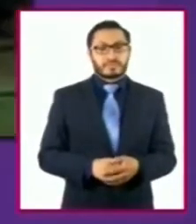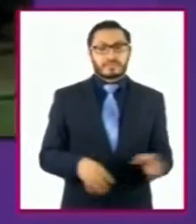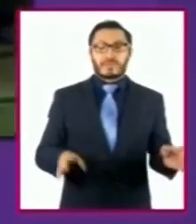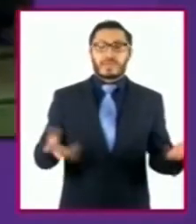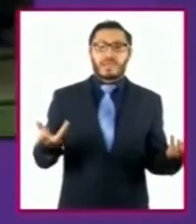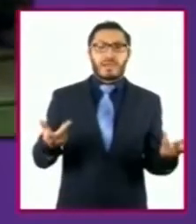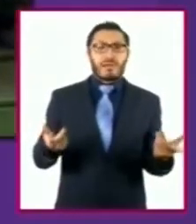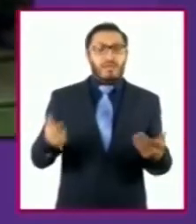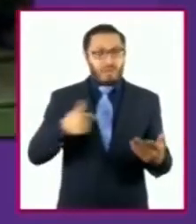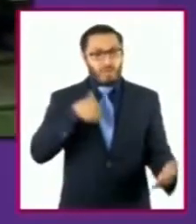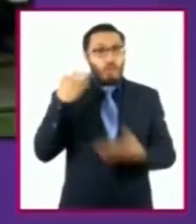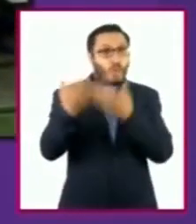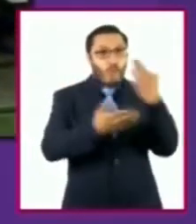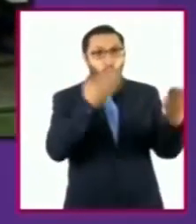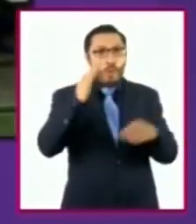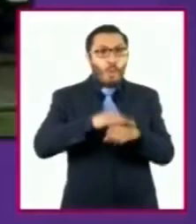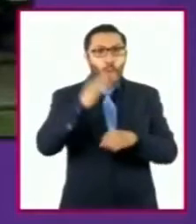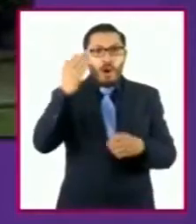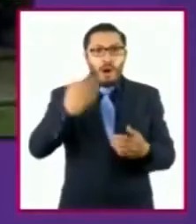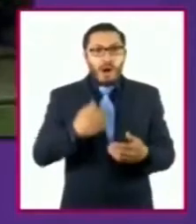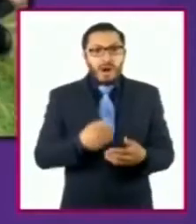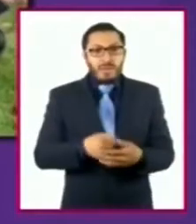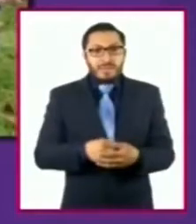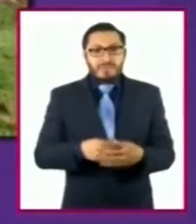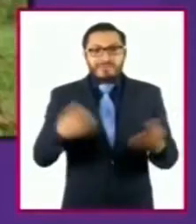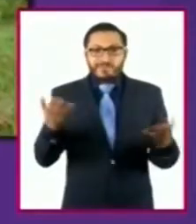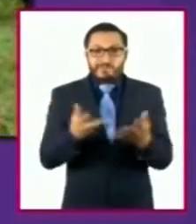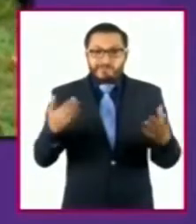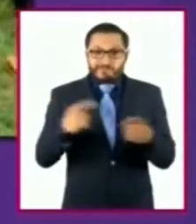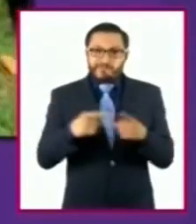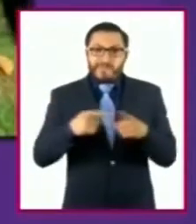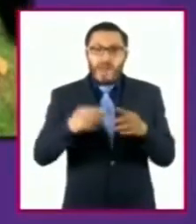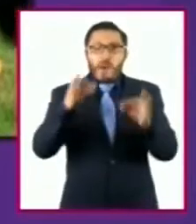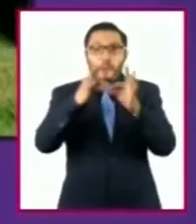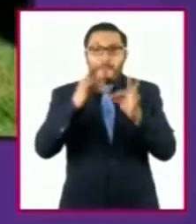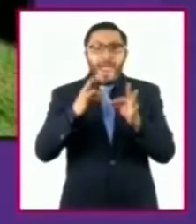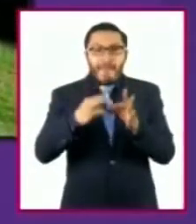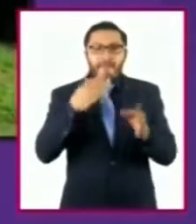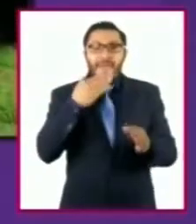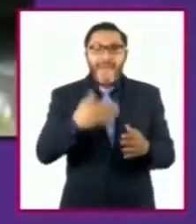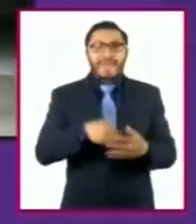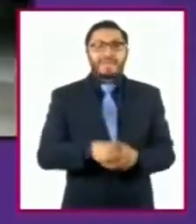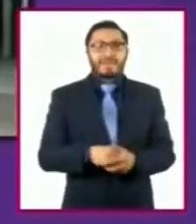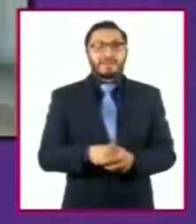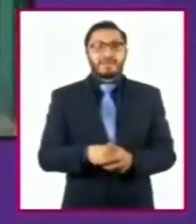fueron estudiar más, hacer mis tareas,